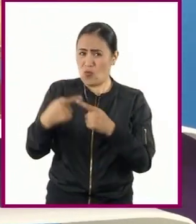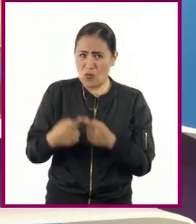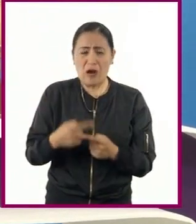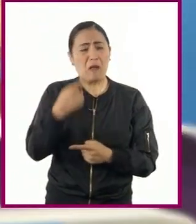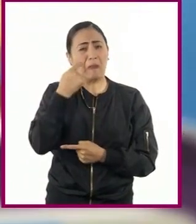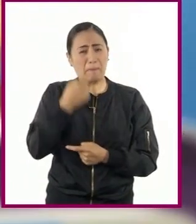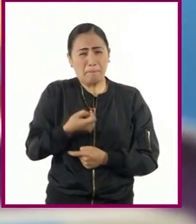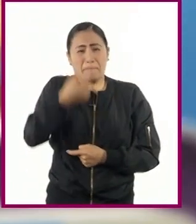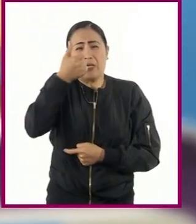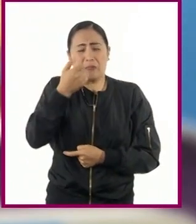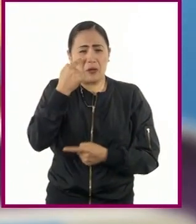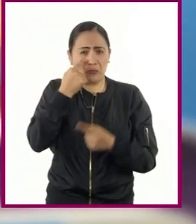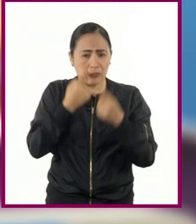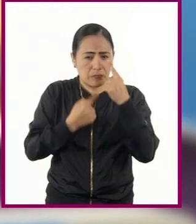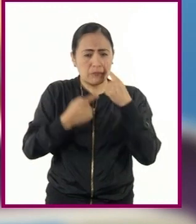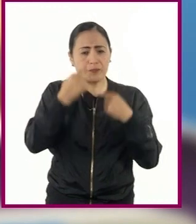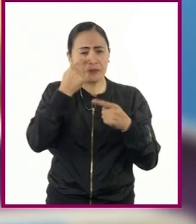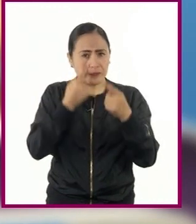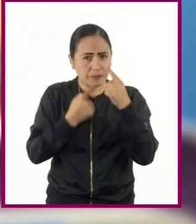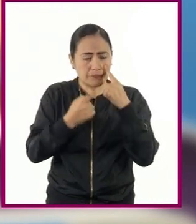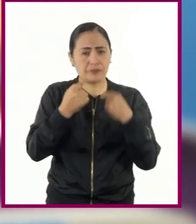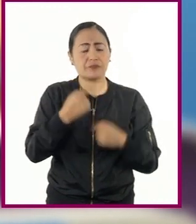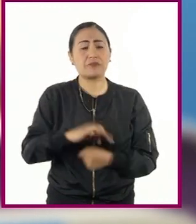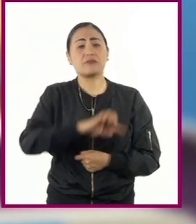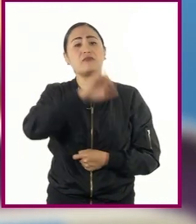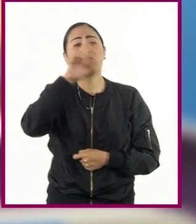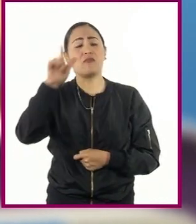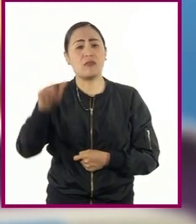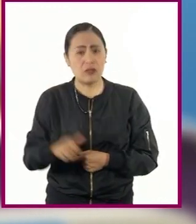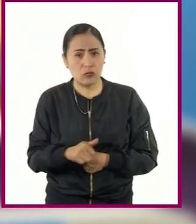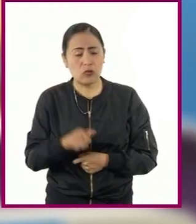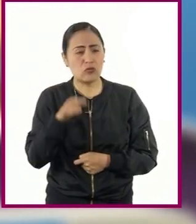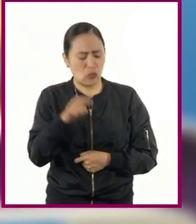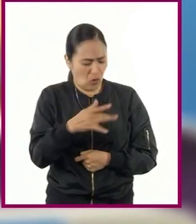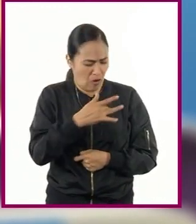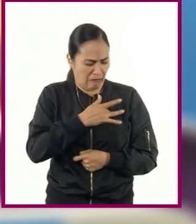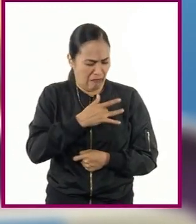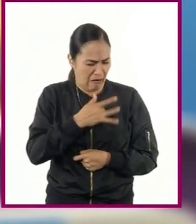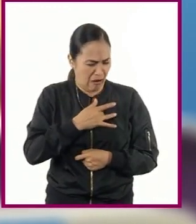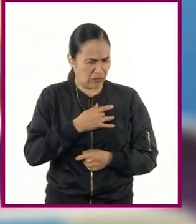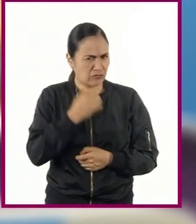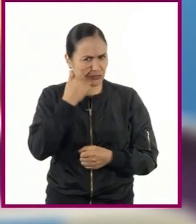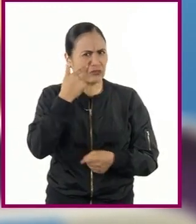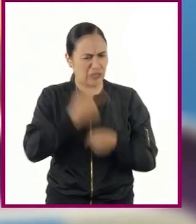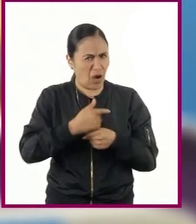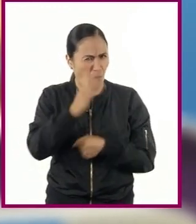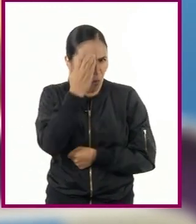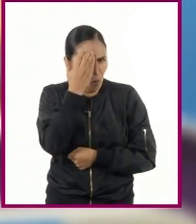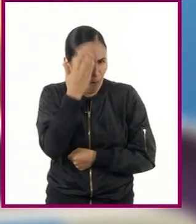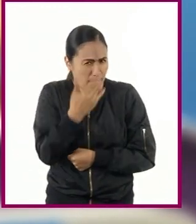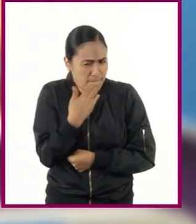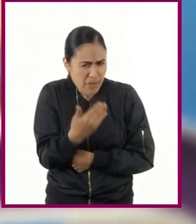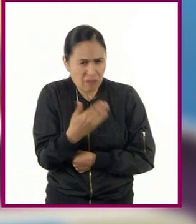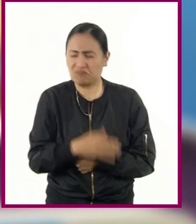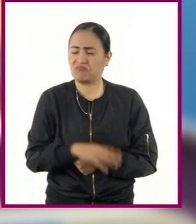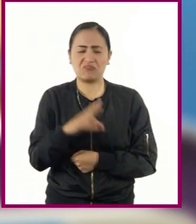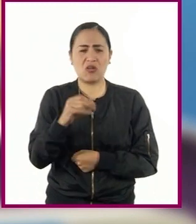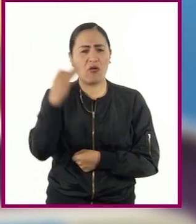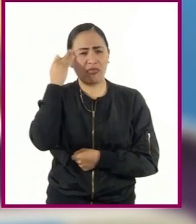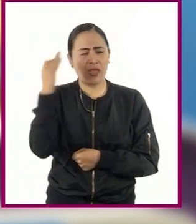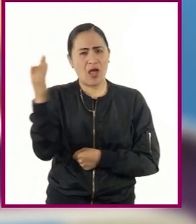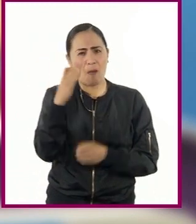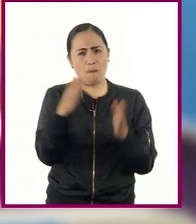lloré. Después, nunca llegas a conocer a tu corazón. En invierno, los prisioneros de guerra